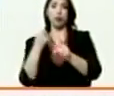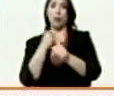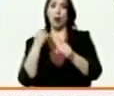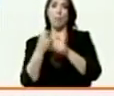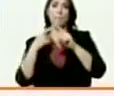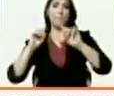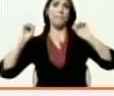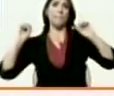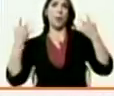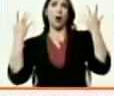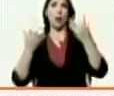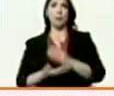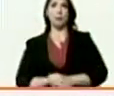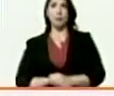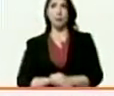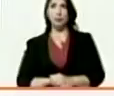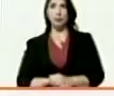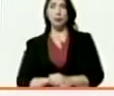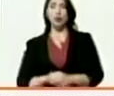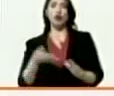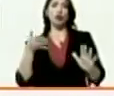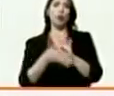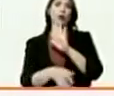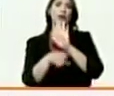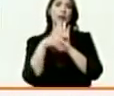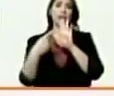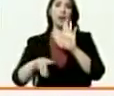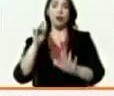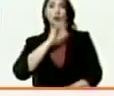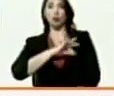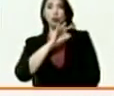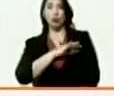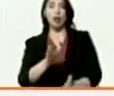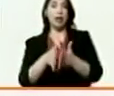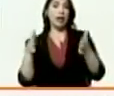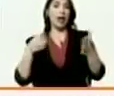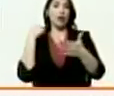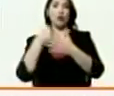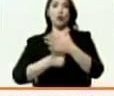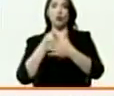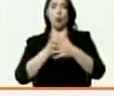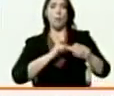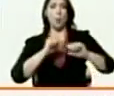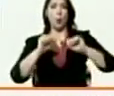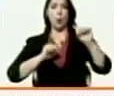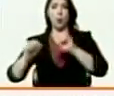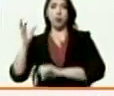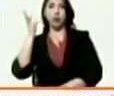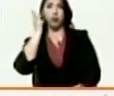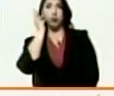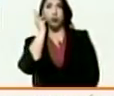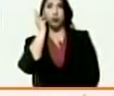reivindicarlos en sus derechos sociales, las grandes luchas de los movimientos de las mujeres.